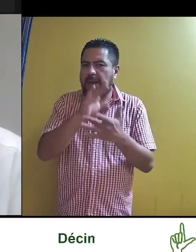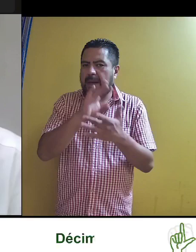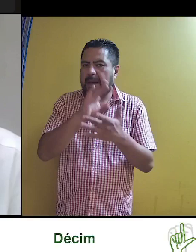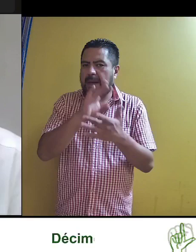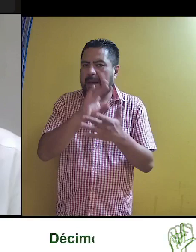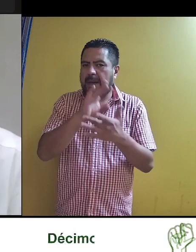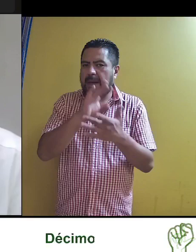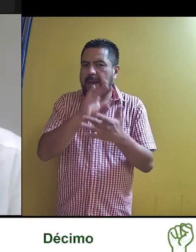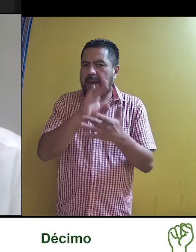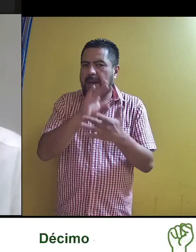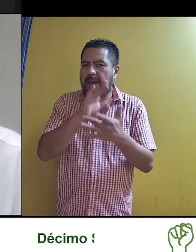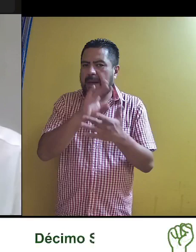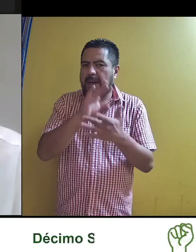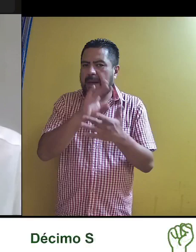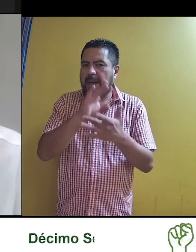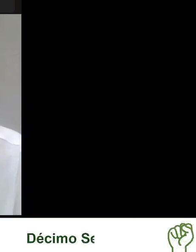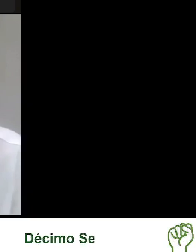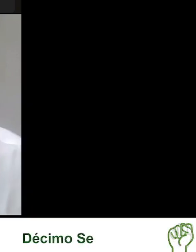magistrada, magistrados.